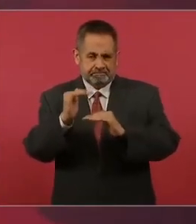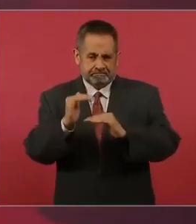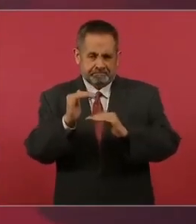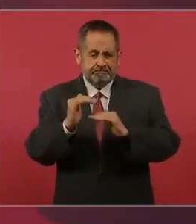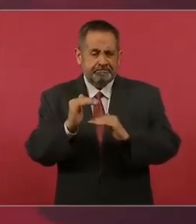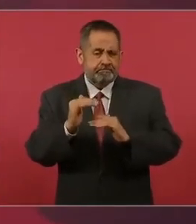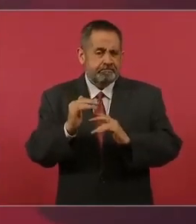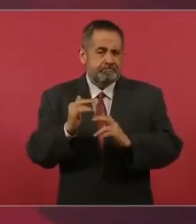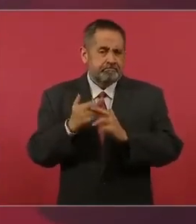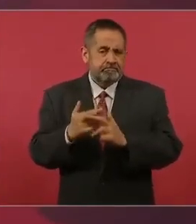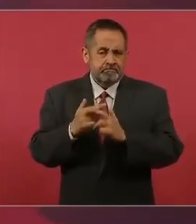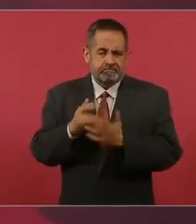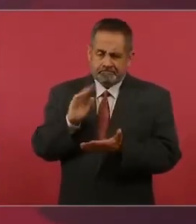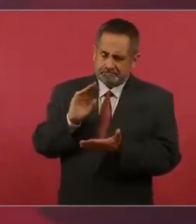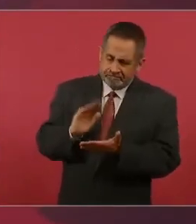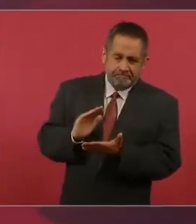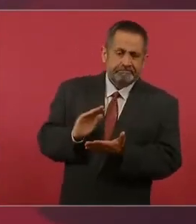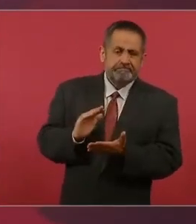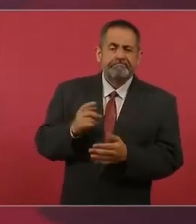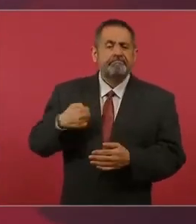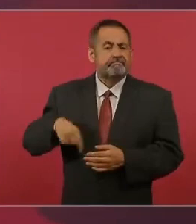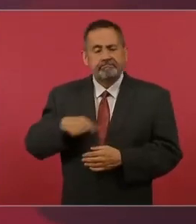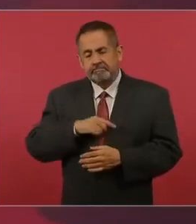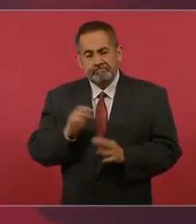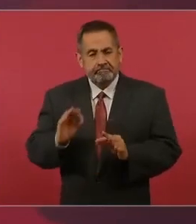de margen